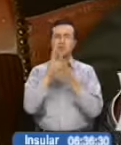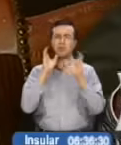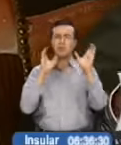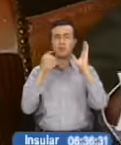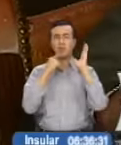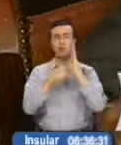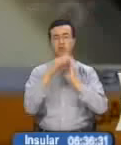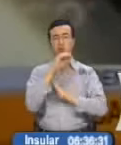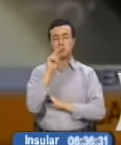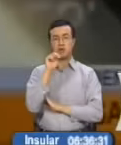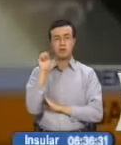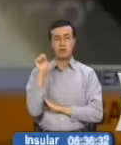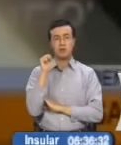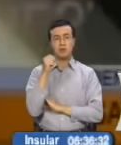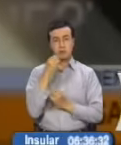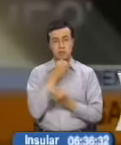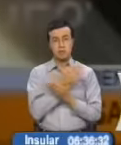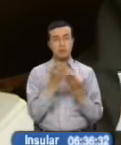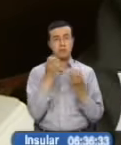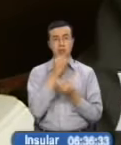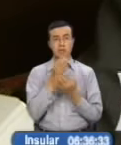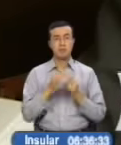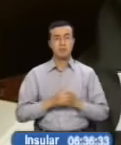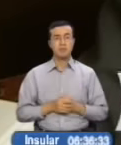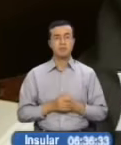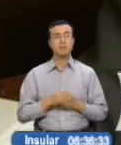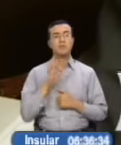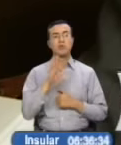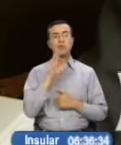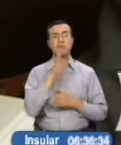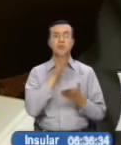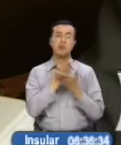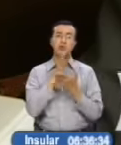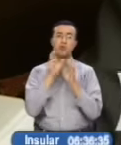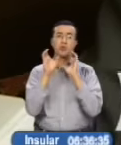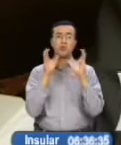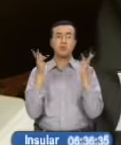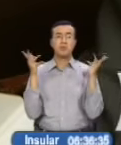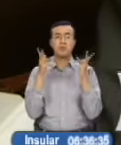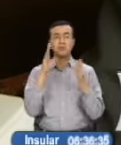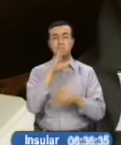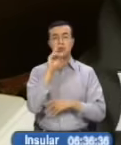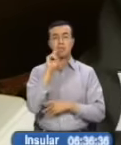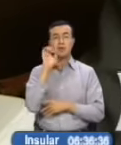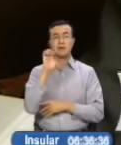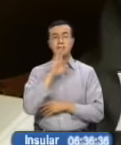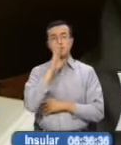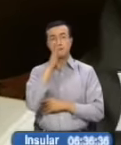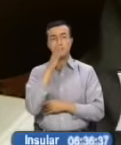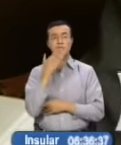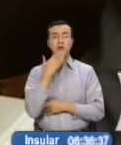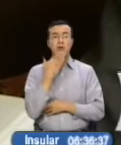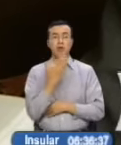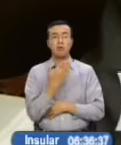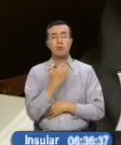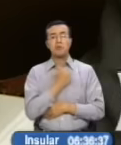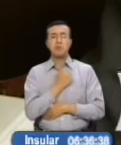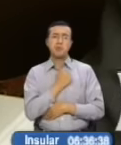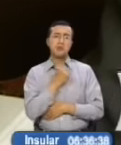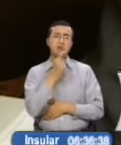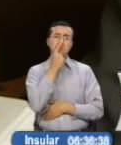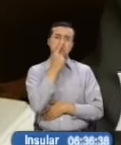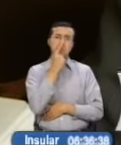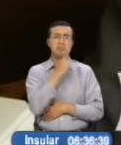incluido CNN, al momento de informar. Es un medio de comunicación que está vinculado a la defensa de determinados intereses,